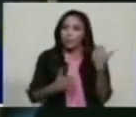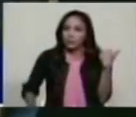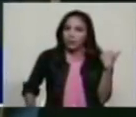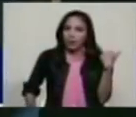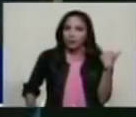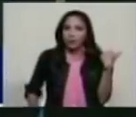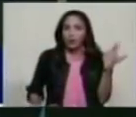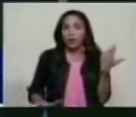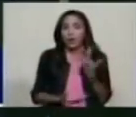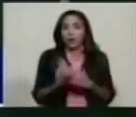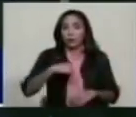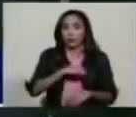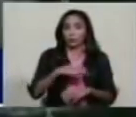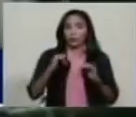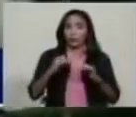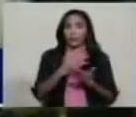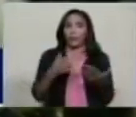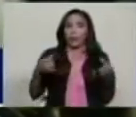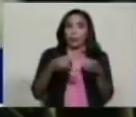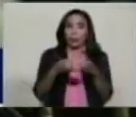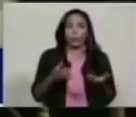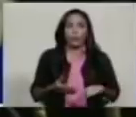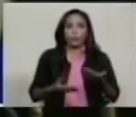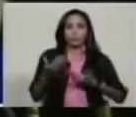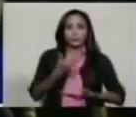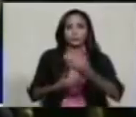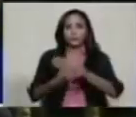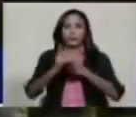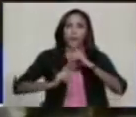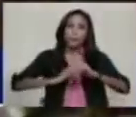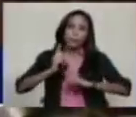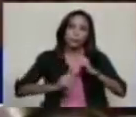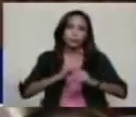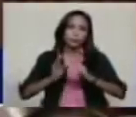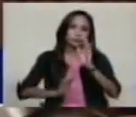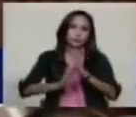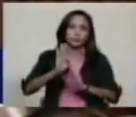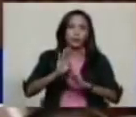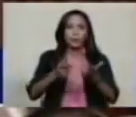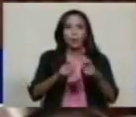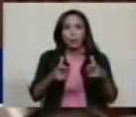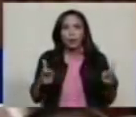el sector de la parte de la producción de camarones vamos a crecer aproximadamente